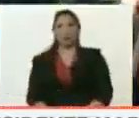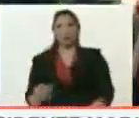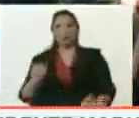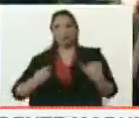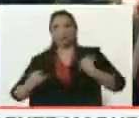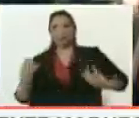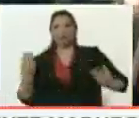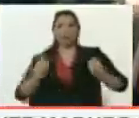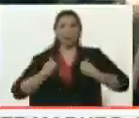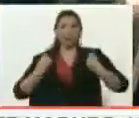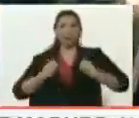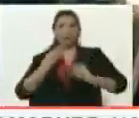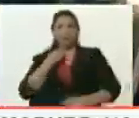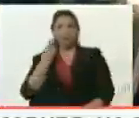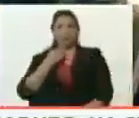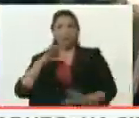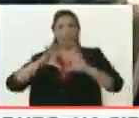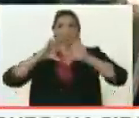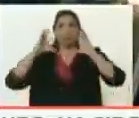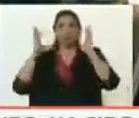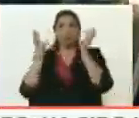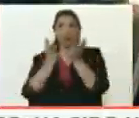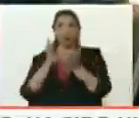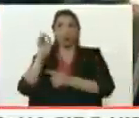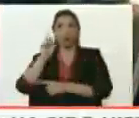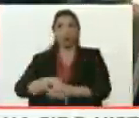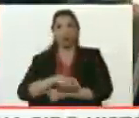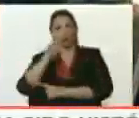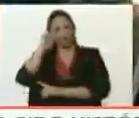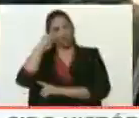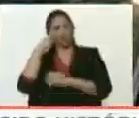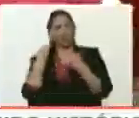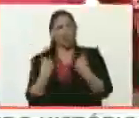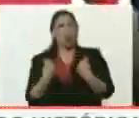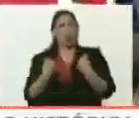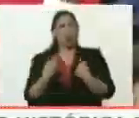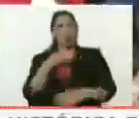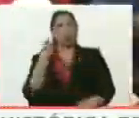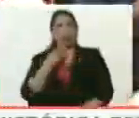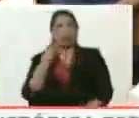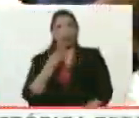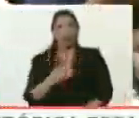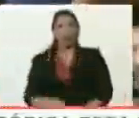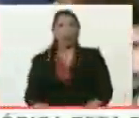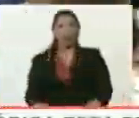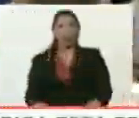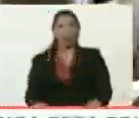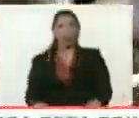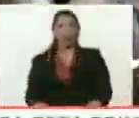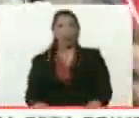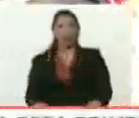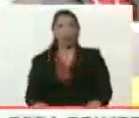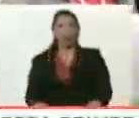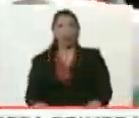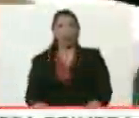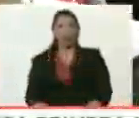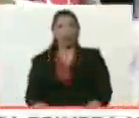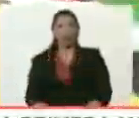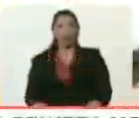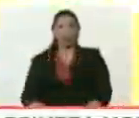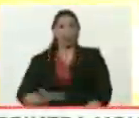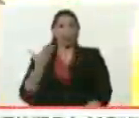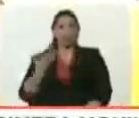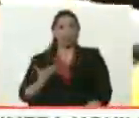vida de los jóvenes del mundo. También recordaba cómo la juventud venezolana hace